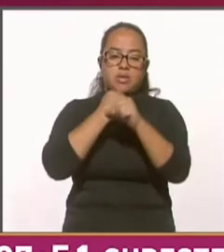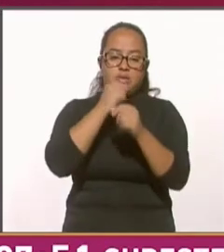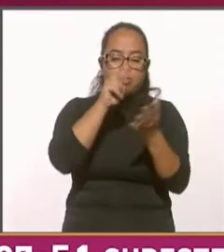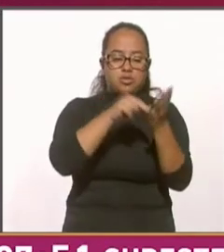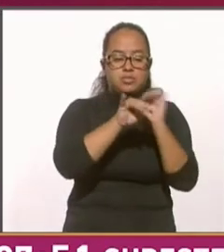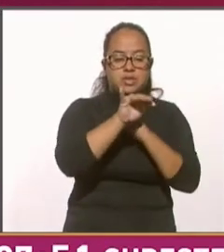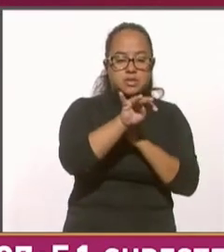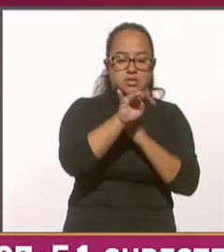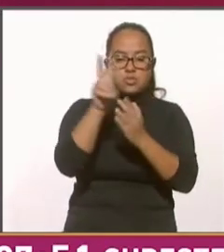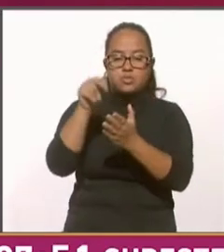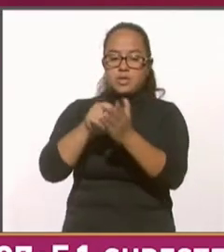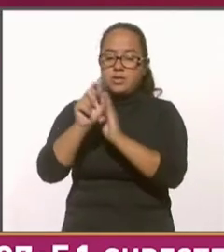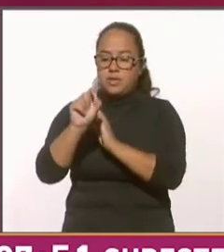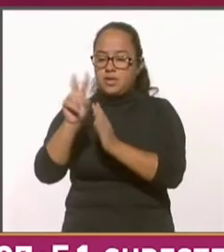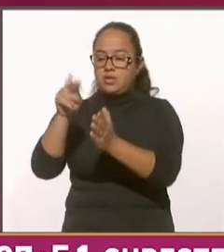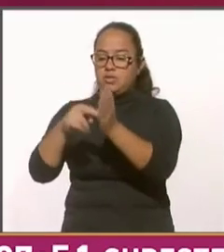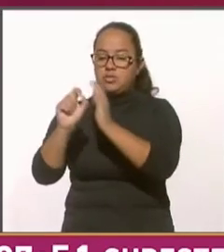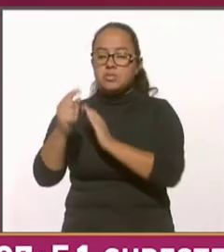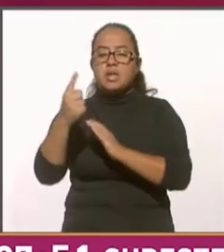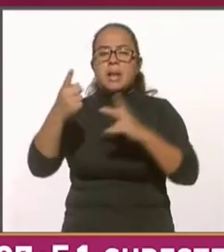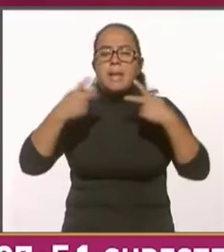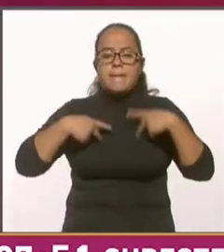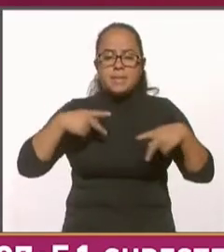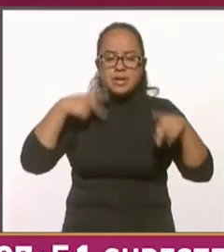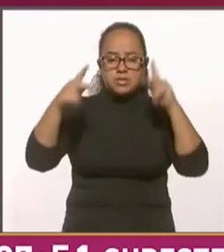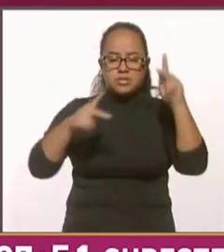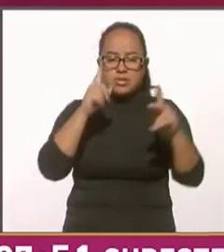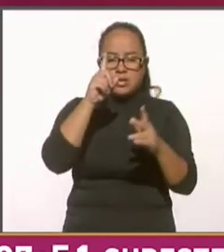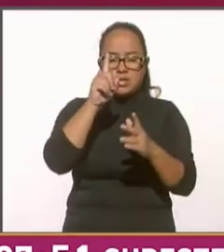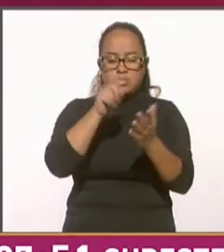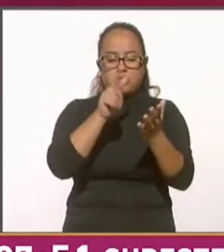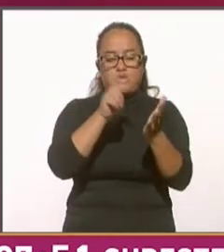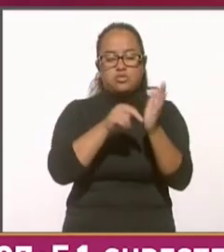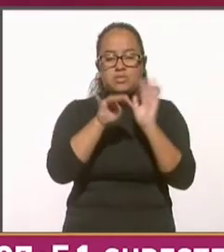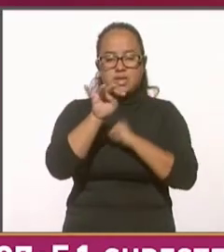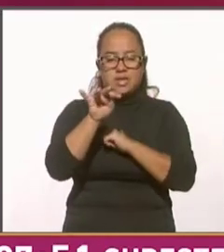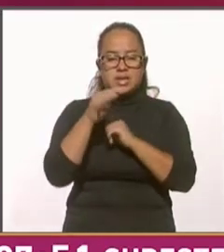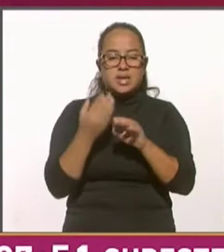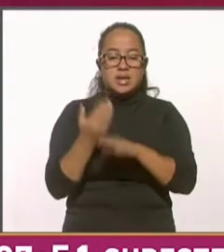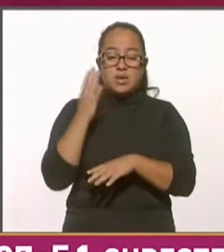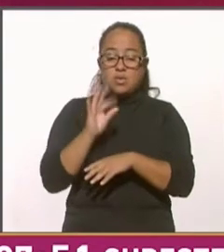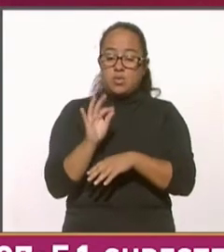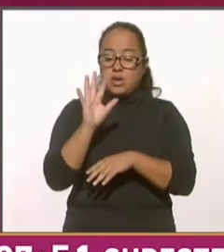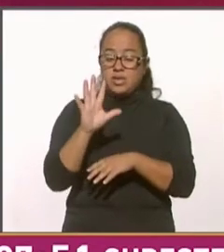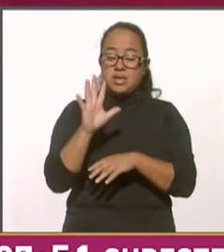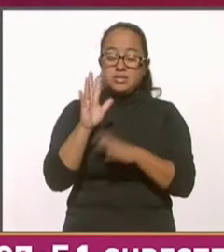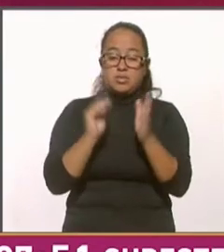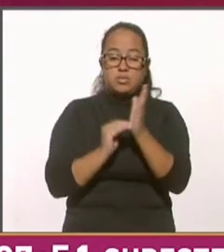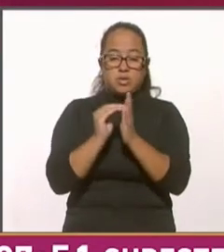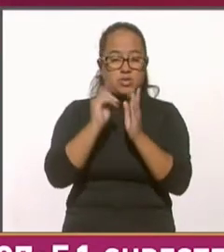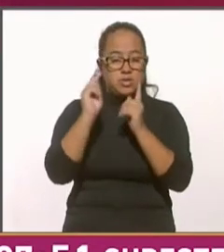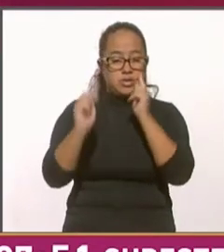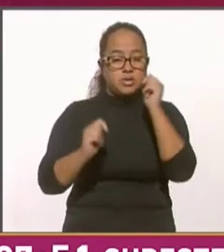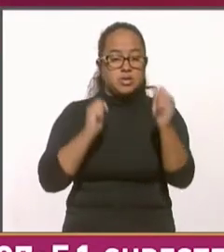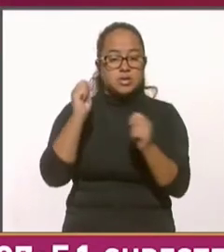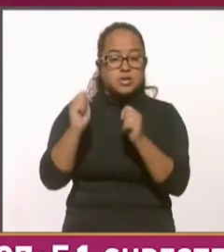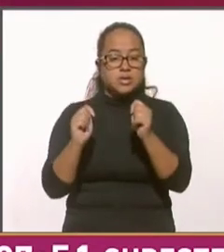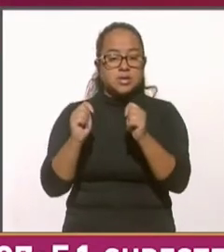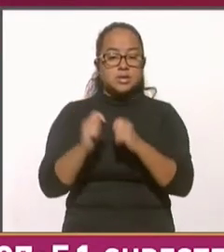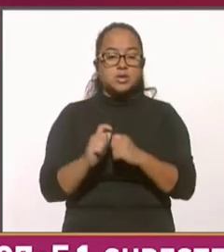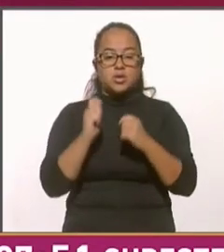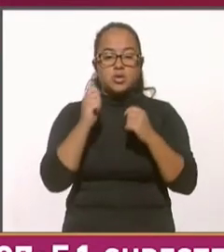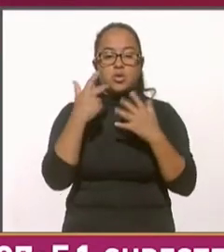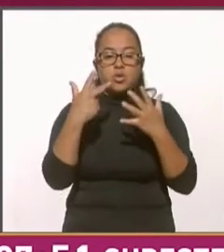20 y 21, el número de visitantes en el 19, cuando llegamos a esos 45 millones de turistas, era